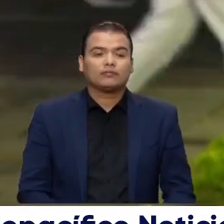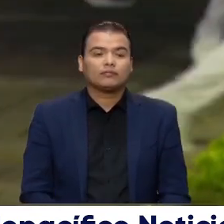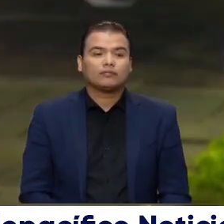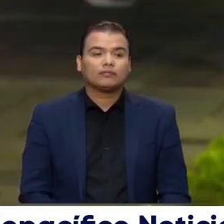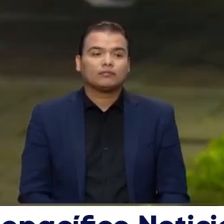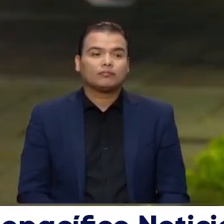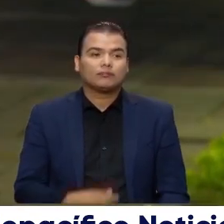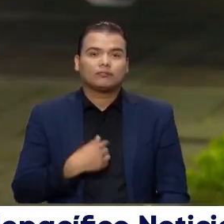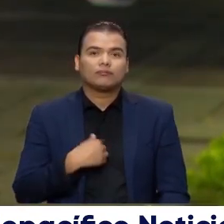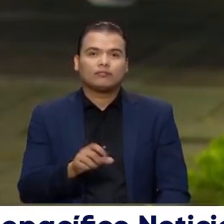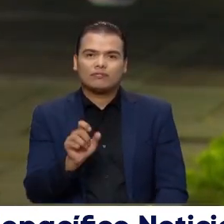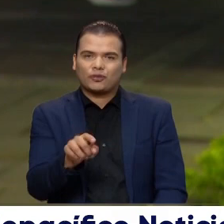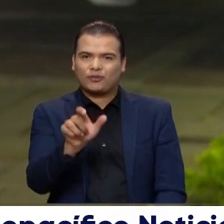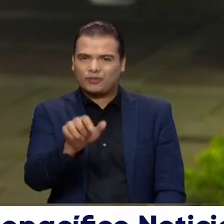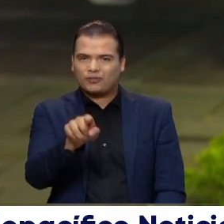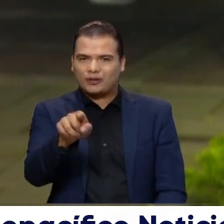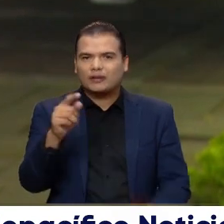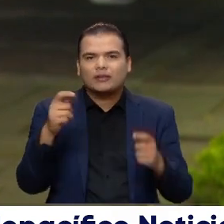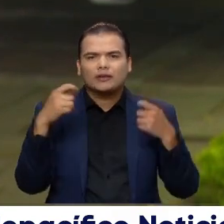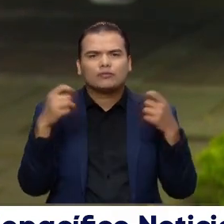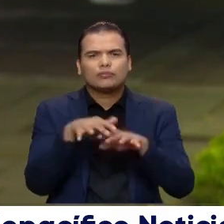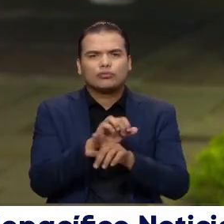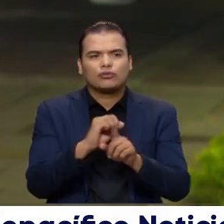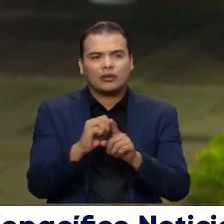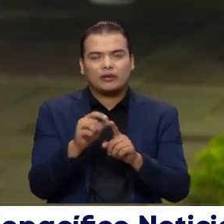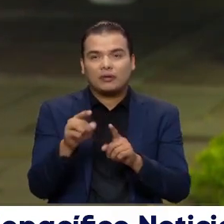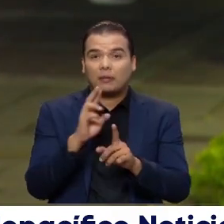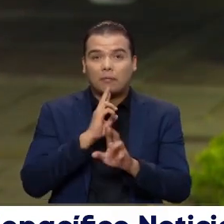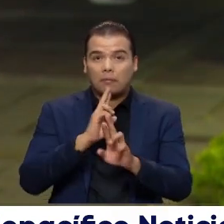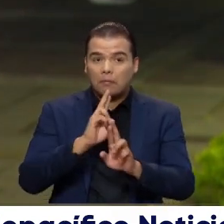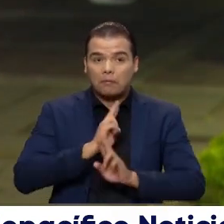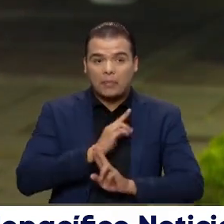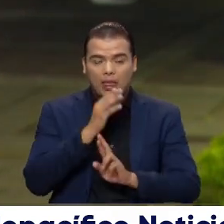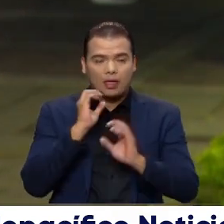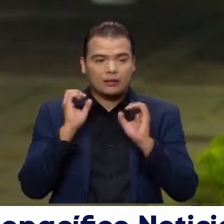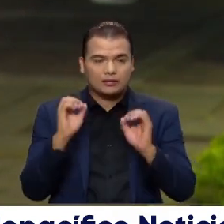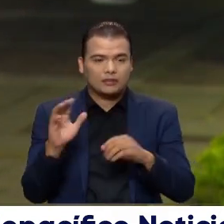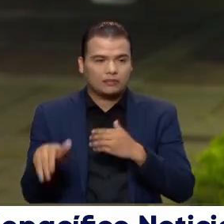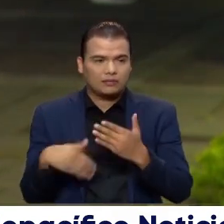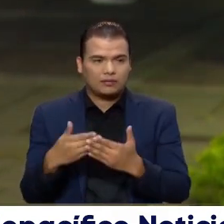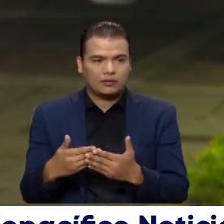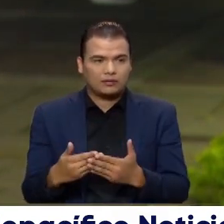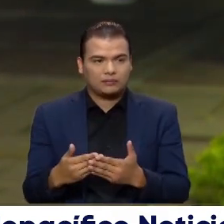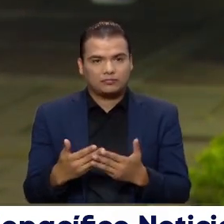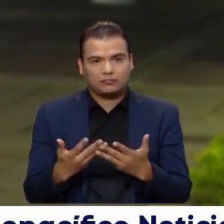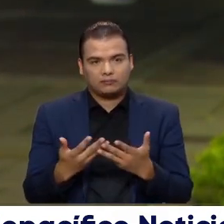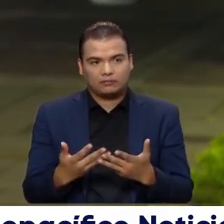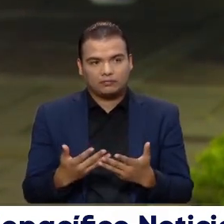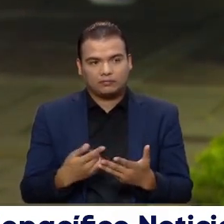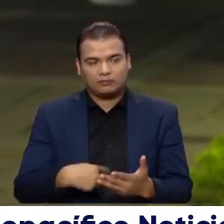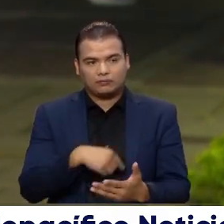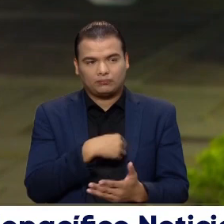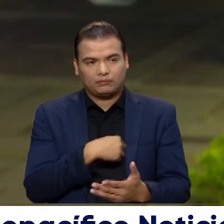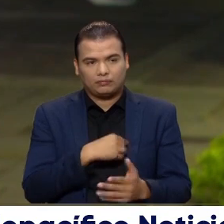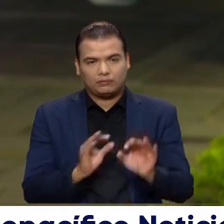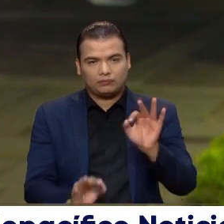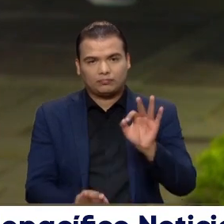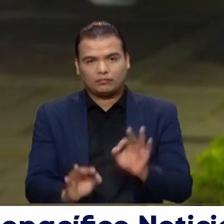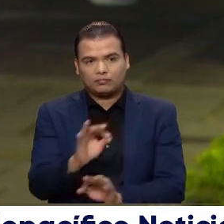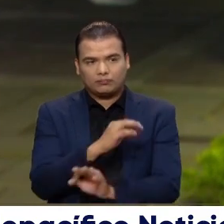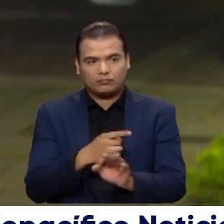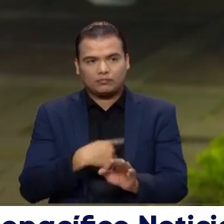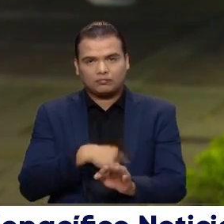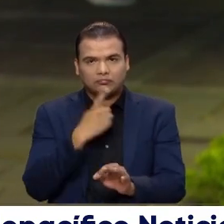Nosotros buscamos al promotor de esta actividad, pero hasta el momento no se ha pronunciado. Desde Telepacífico Noticias